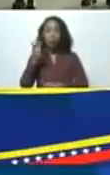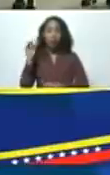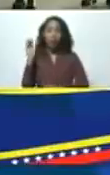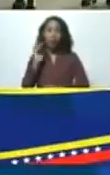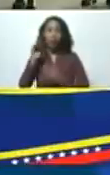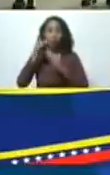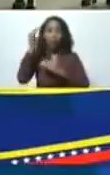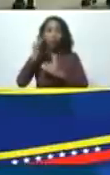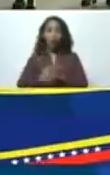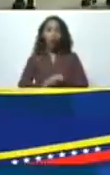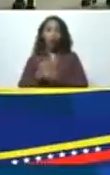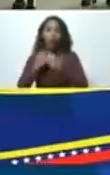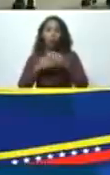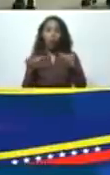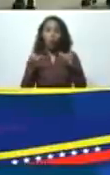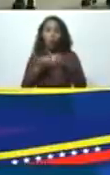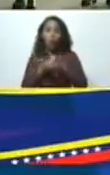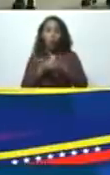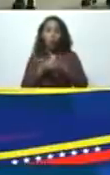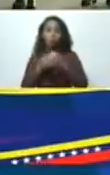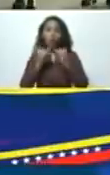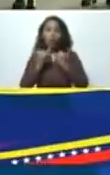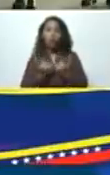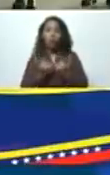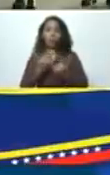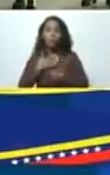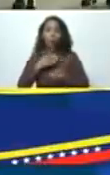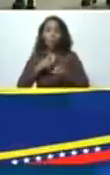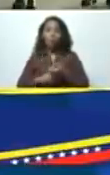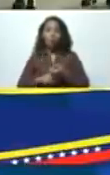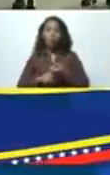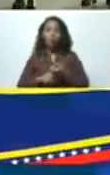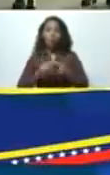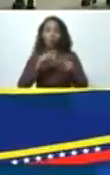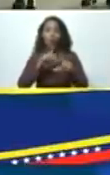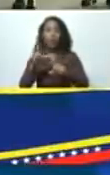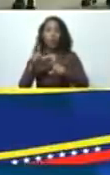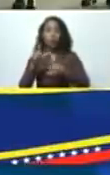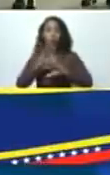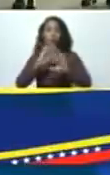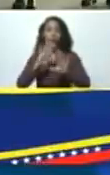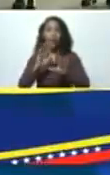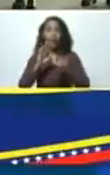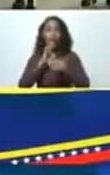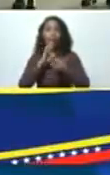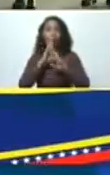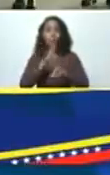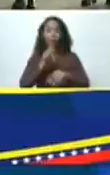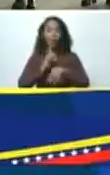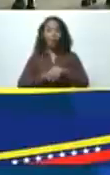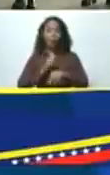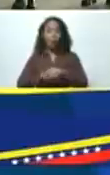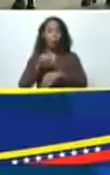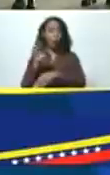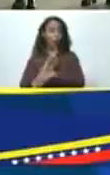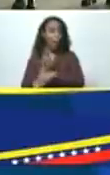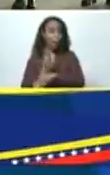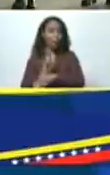exterior. Nos vamos a reunir, así que ya le respondí. Cilia, ya te respondí a tiempo,